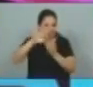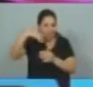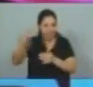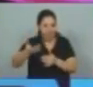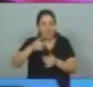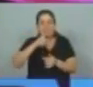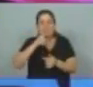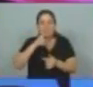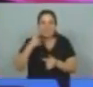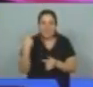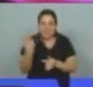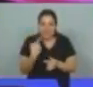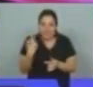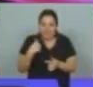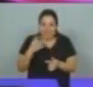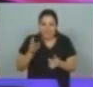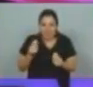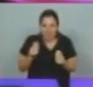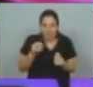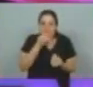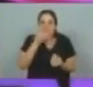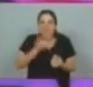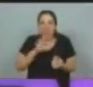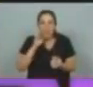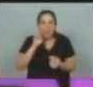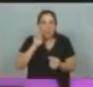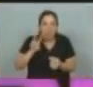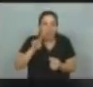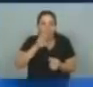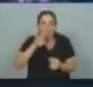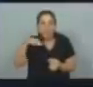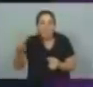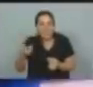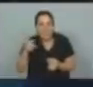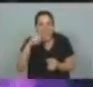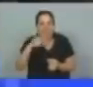verían con buenos ojos tener de vecina a Anabela. Y mucho menos con ese color de pelo.